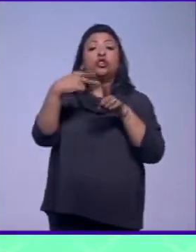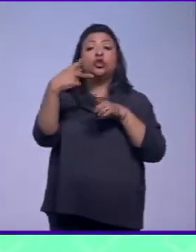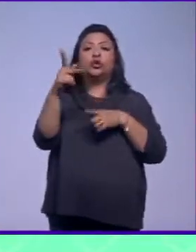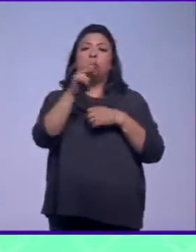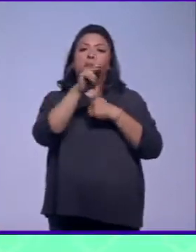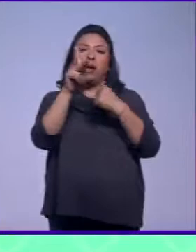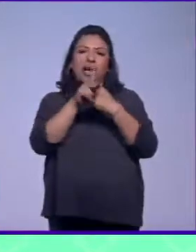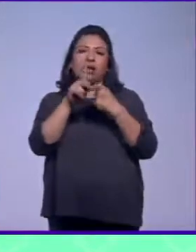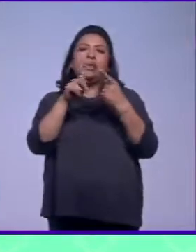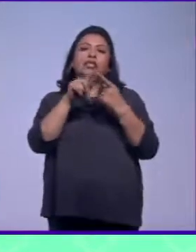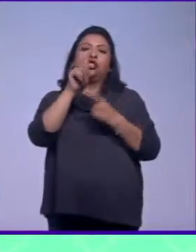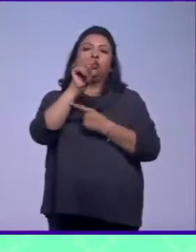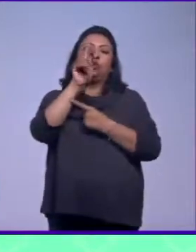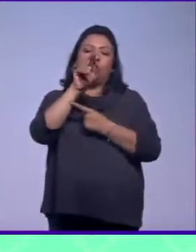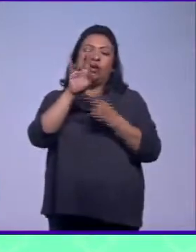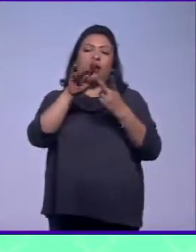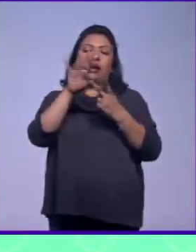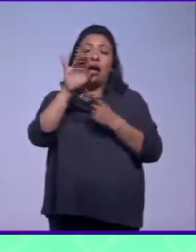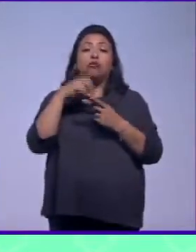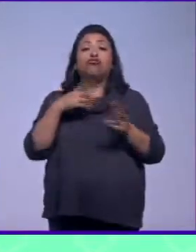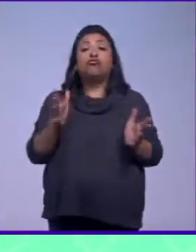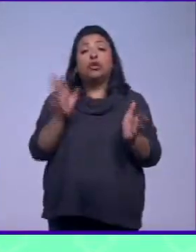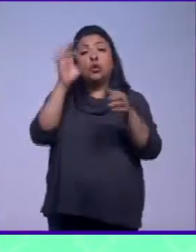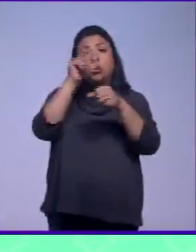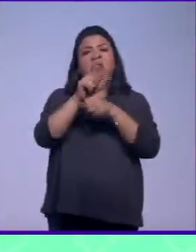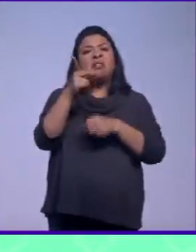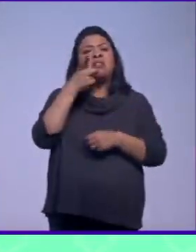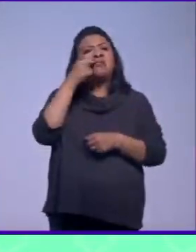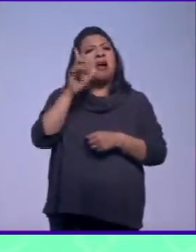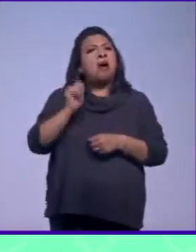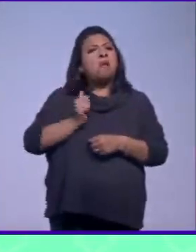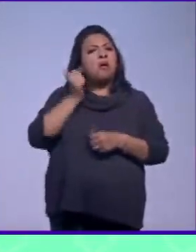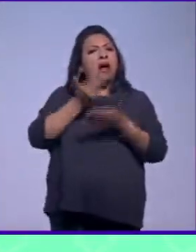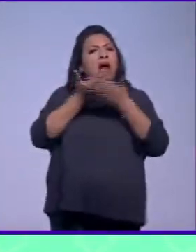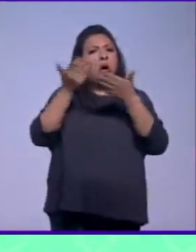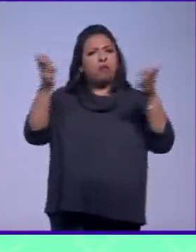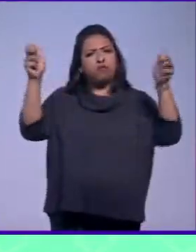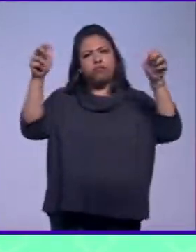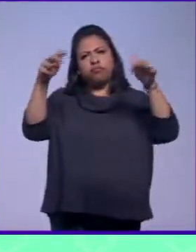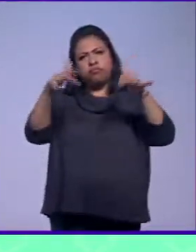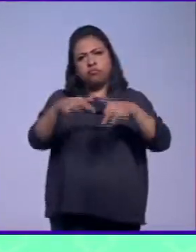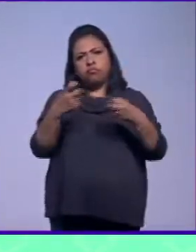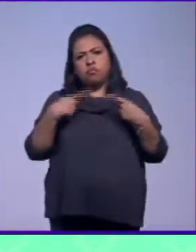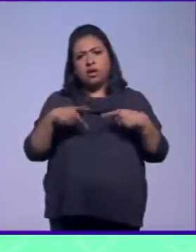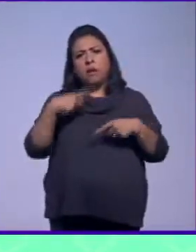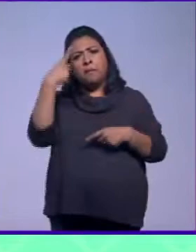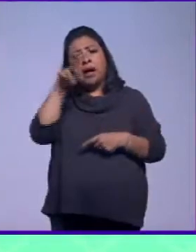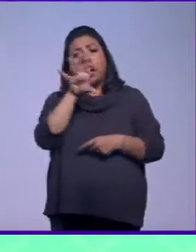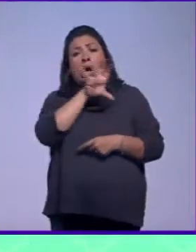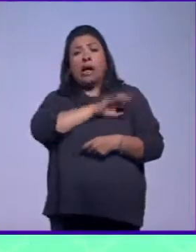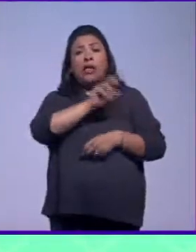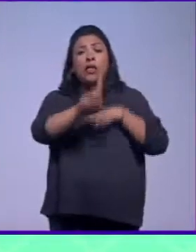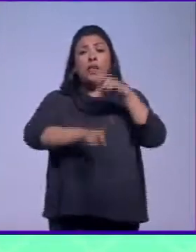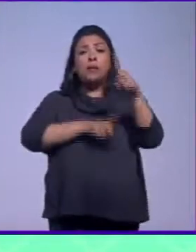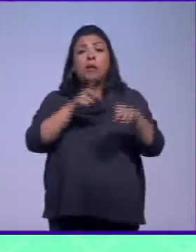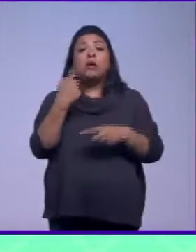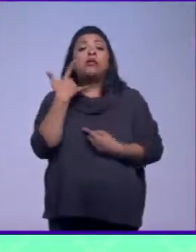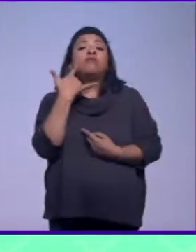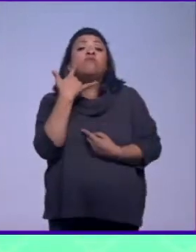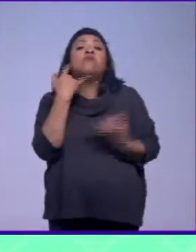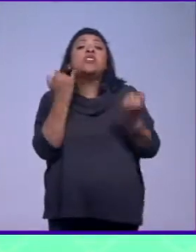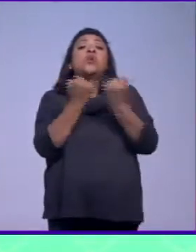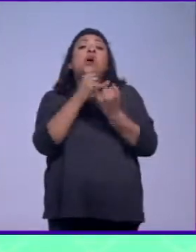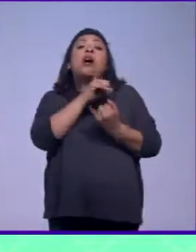tundra y el cáucaso los promotores culturales confían en aprovechar la ocasión para que los aficionados del deporte se aventuren